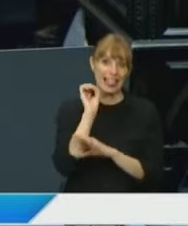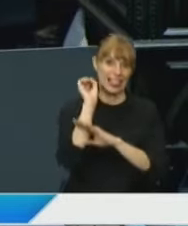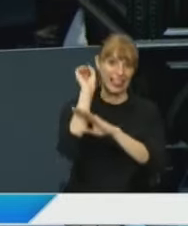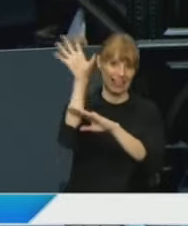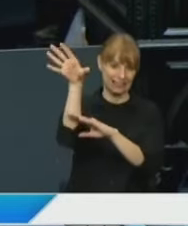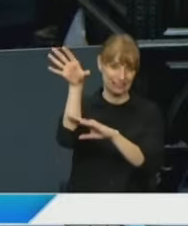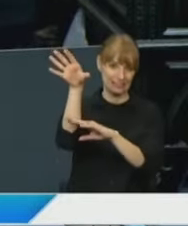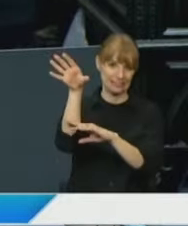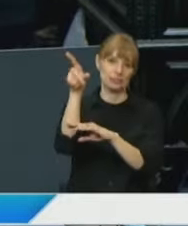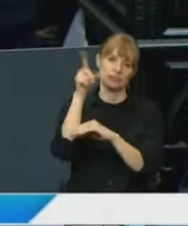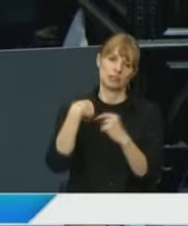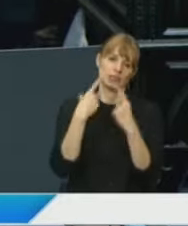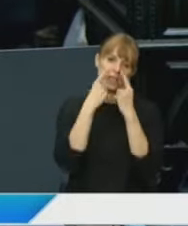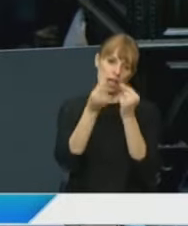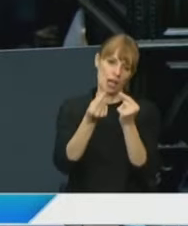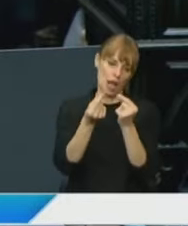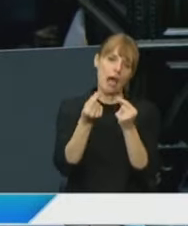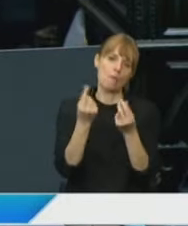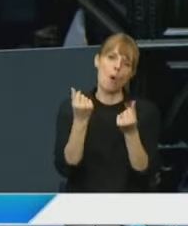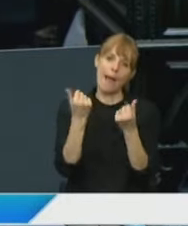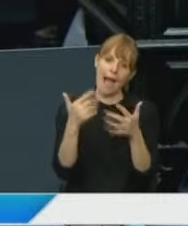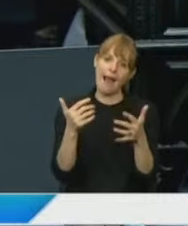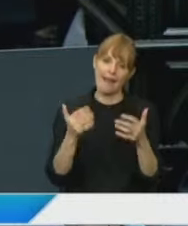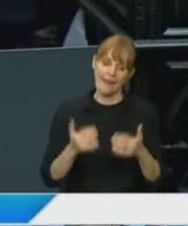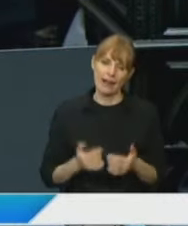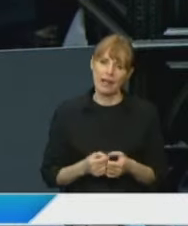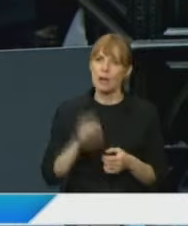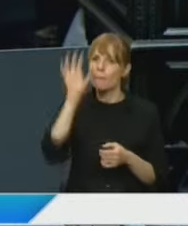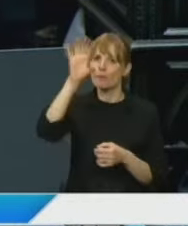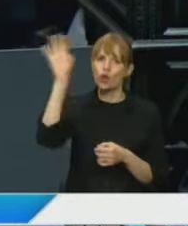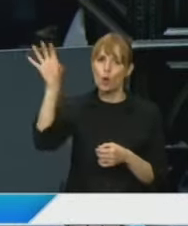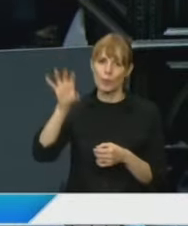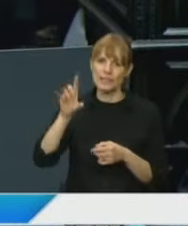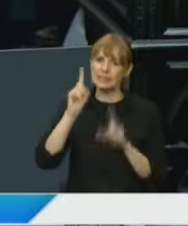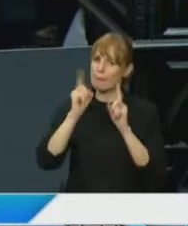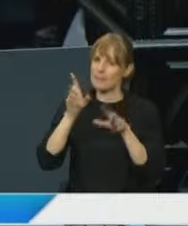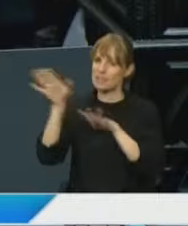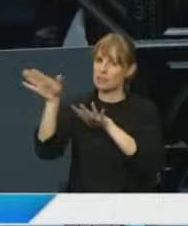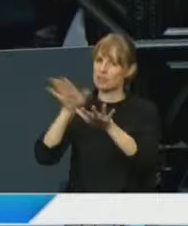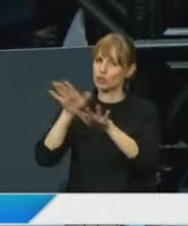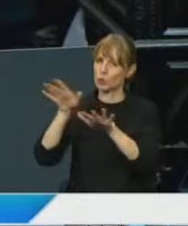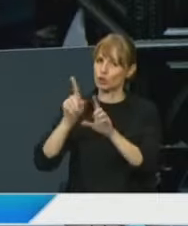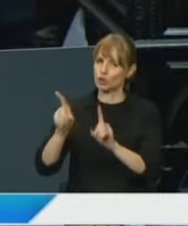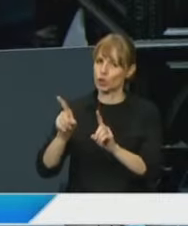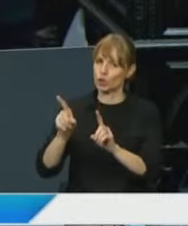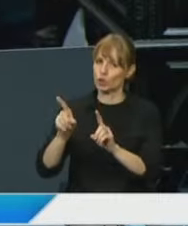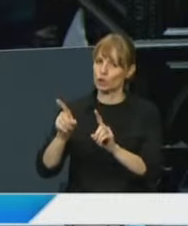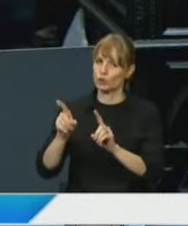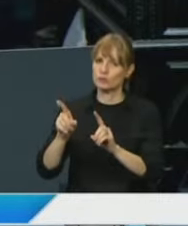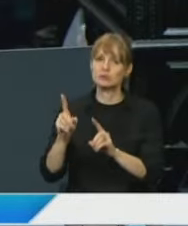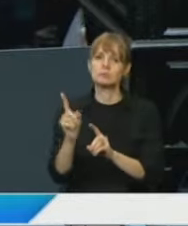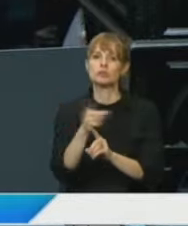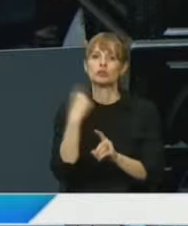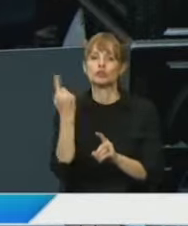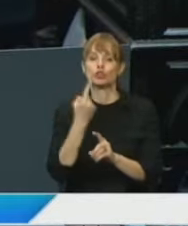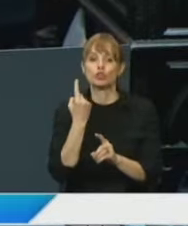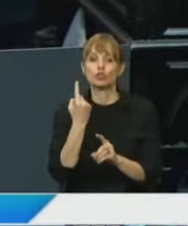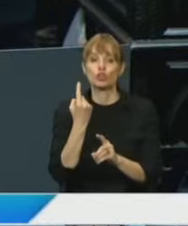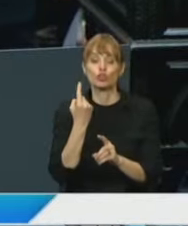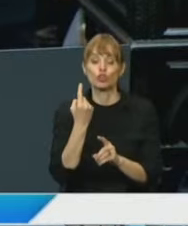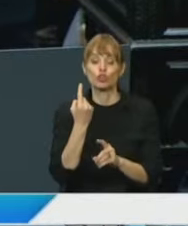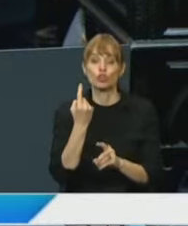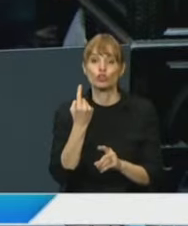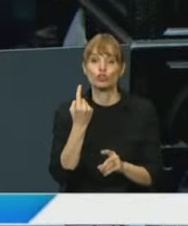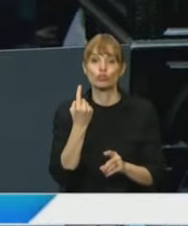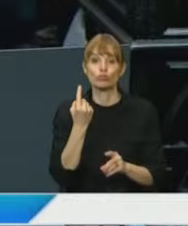jubilados. Los mismos kirchneristas que votaron la movilidad jubilatoria actual, que destruyó y pulverizó el salario de los